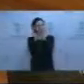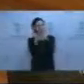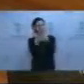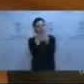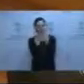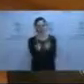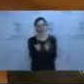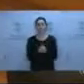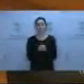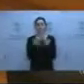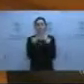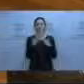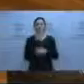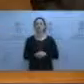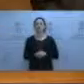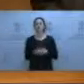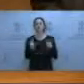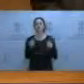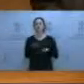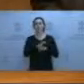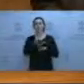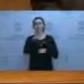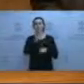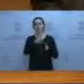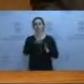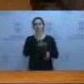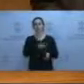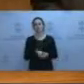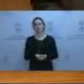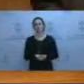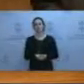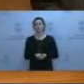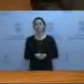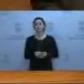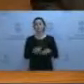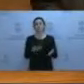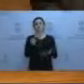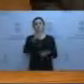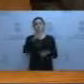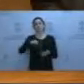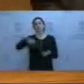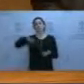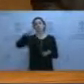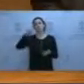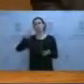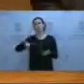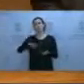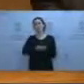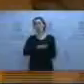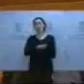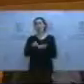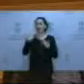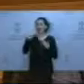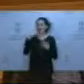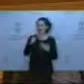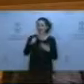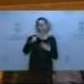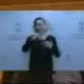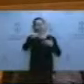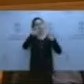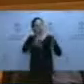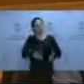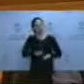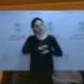mismo. Muchas gracias. Gracias, señor consejero. Señor González Medina tiene la palabra. Sí, gracias, señor presidente. Gracias,